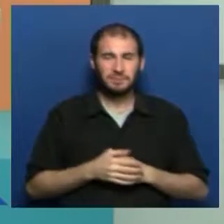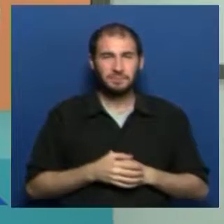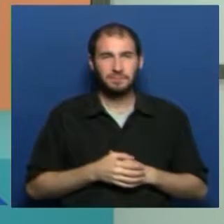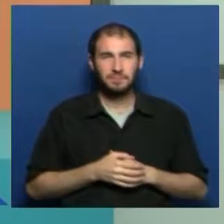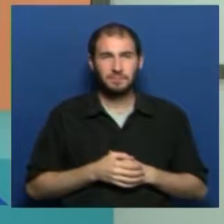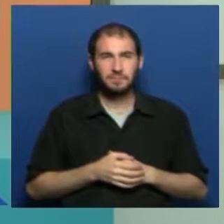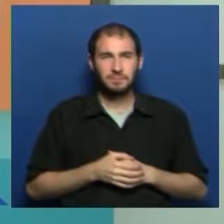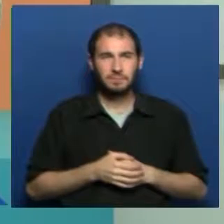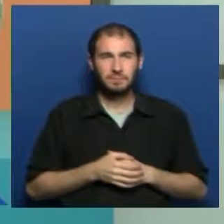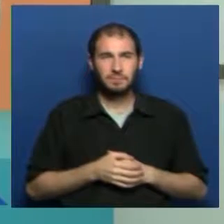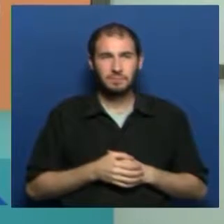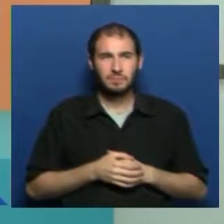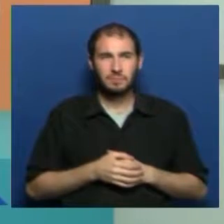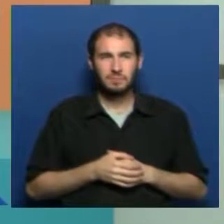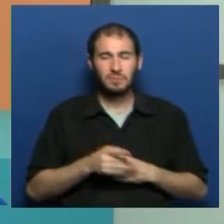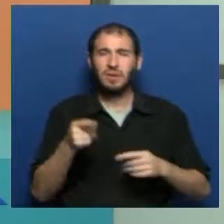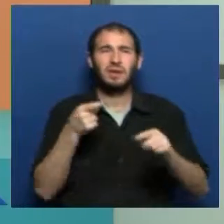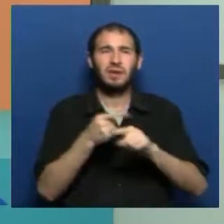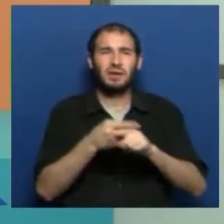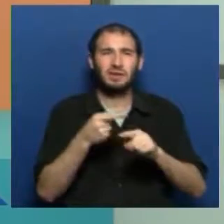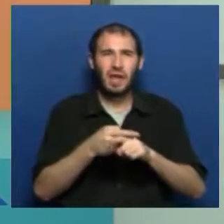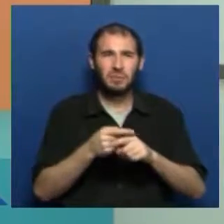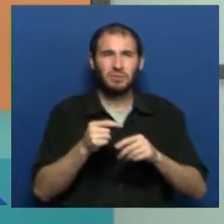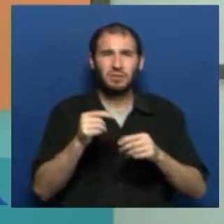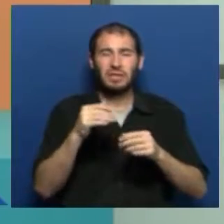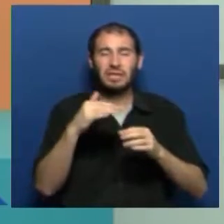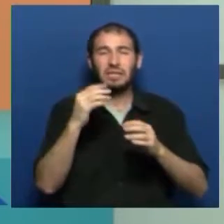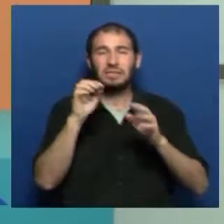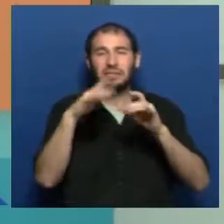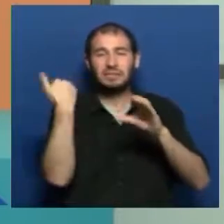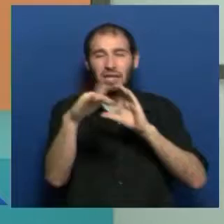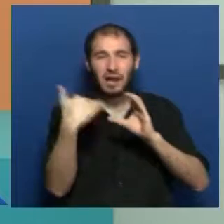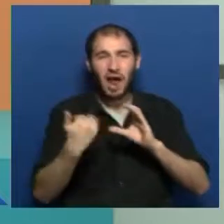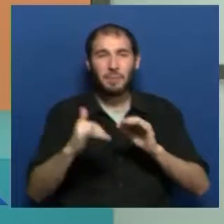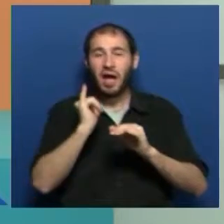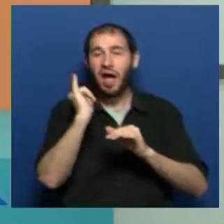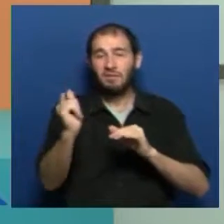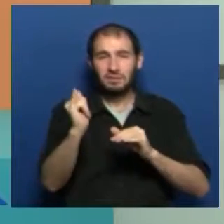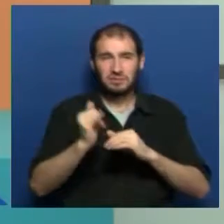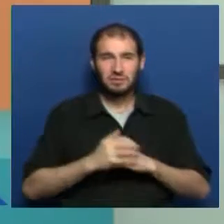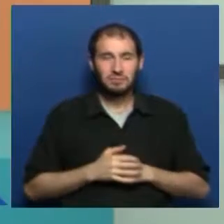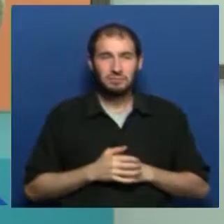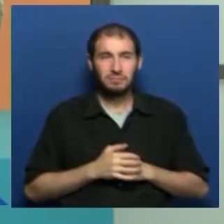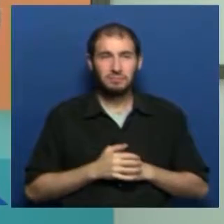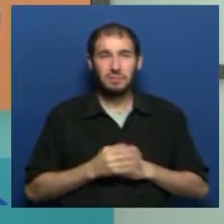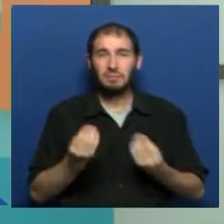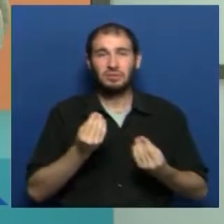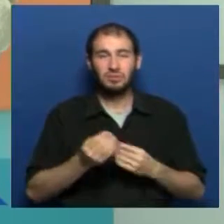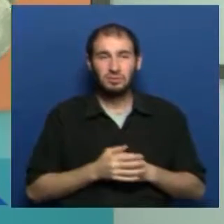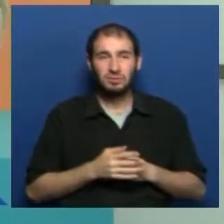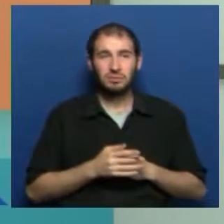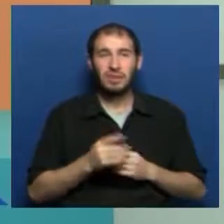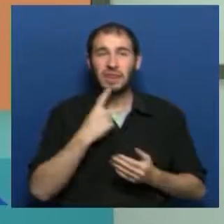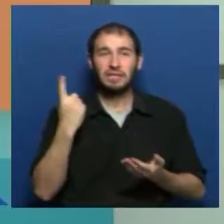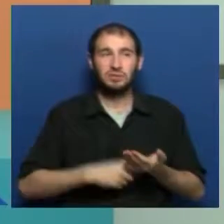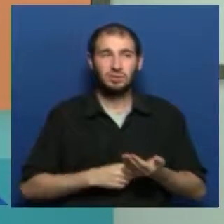Porque se les reclamaba que llenaran los telegramas para poder comunicar el resultado. Claro. Resulta que hay un